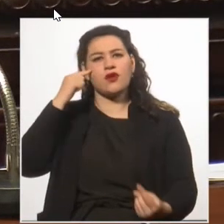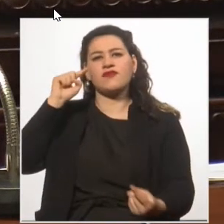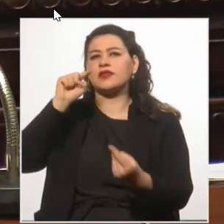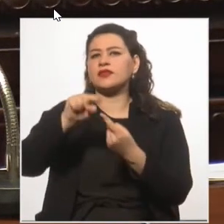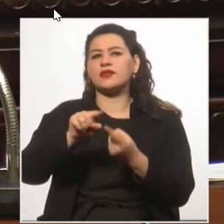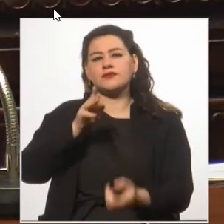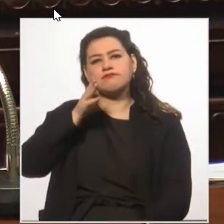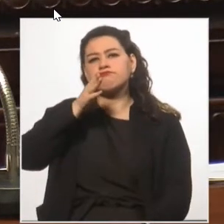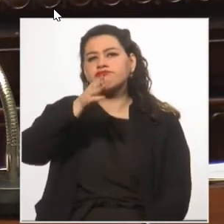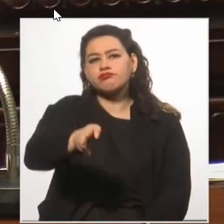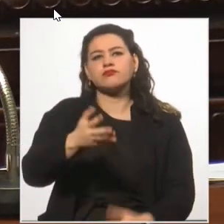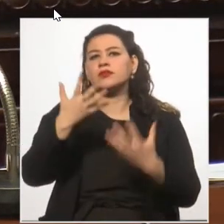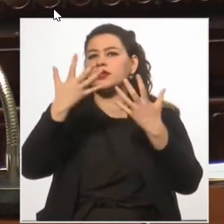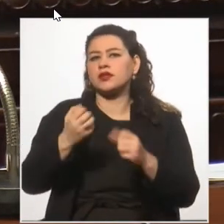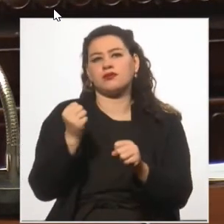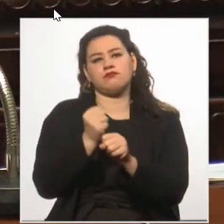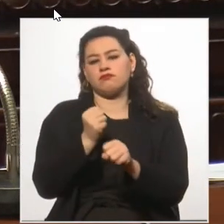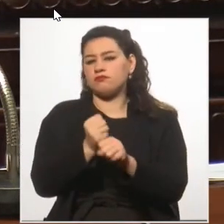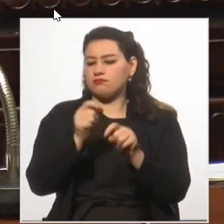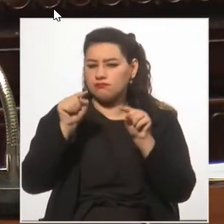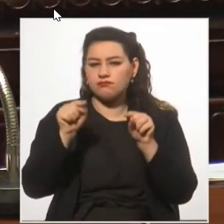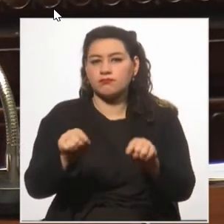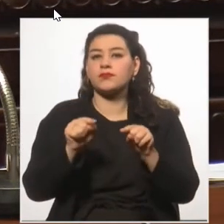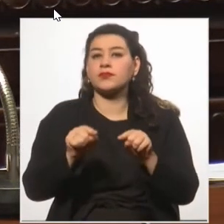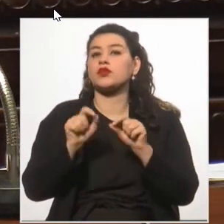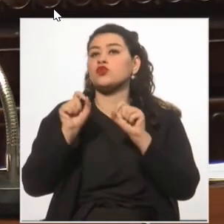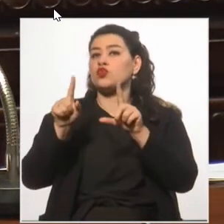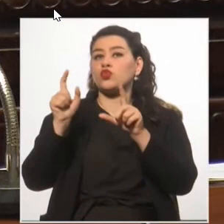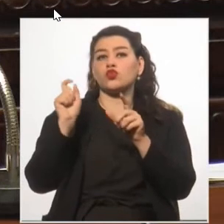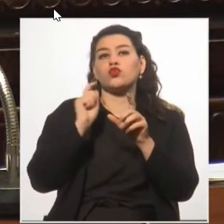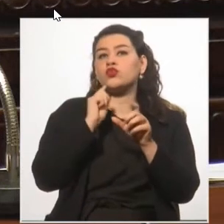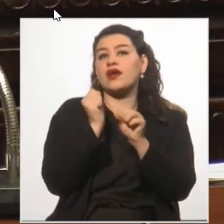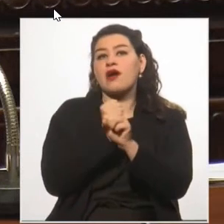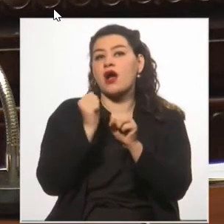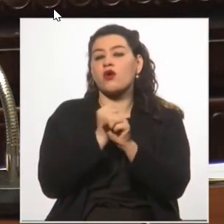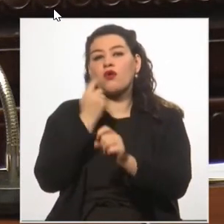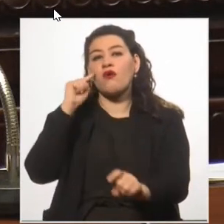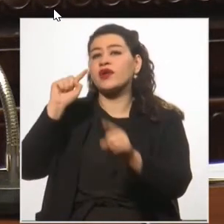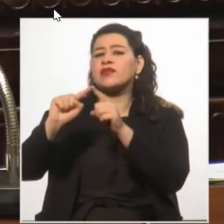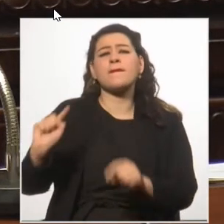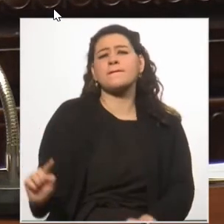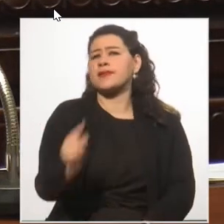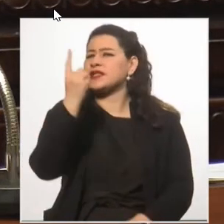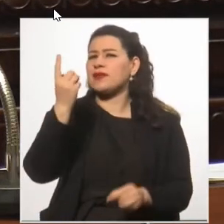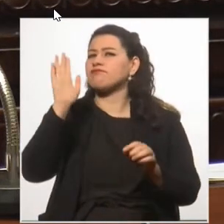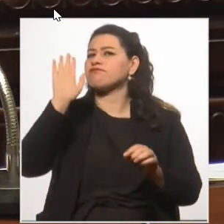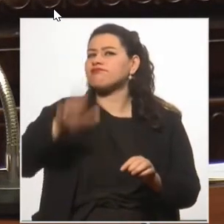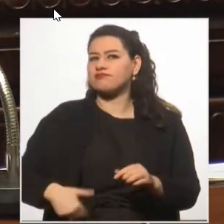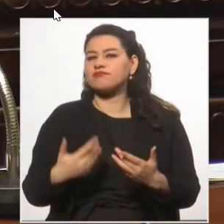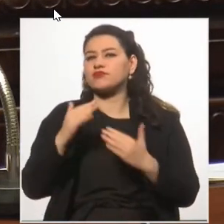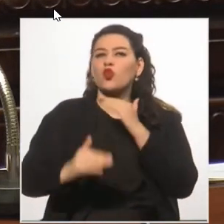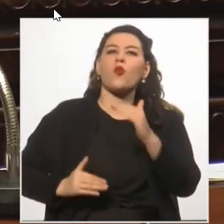que deseaba imprimir a su tarea. Toda su obra tuvo como meta principal superar